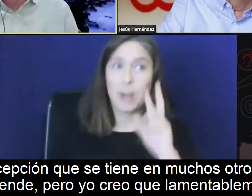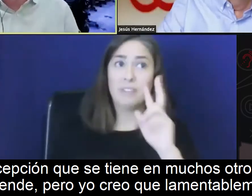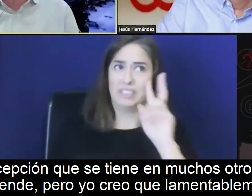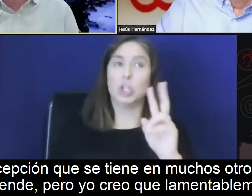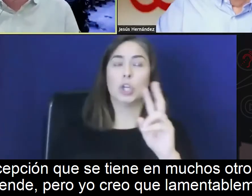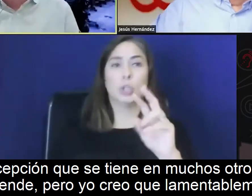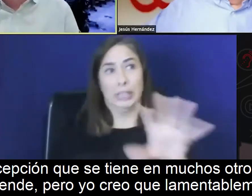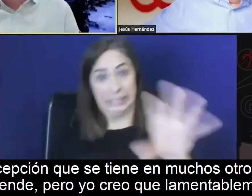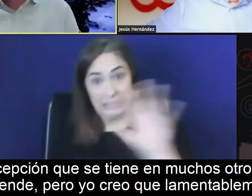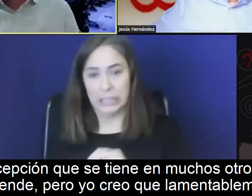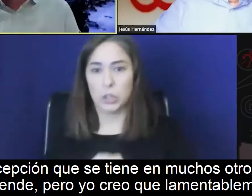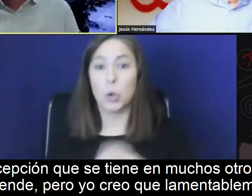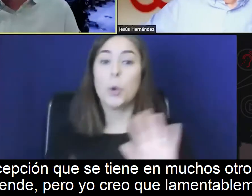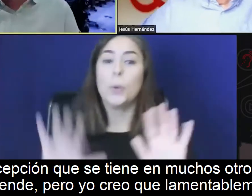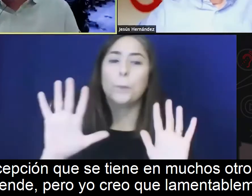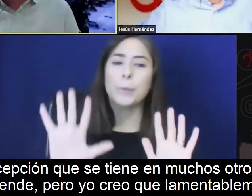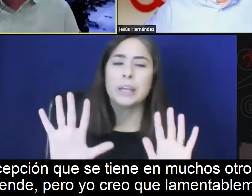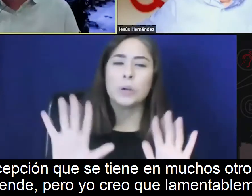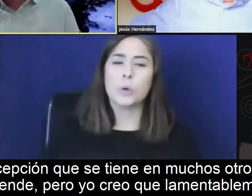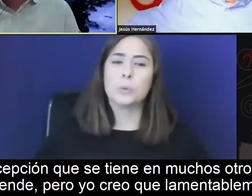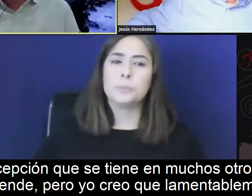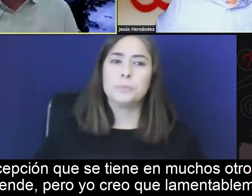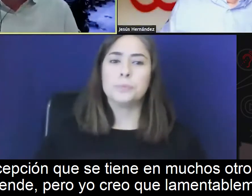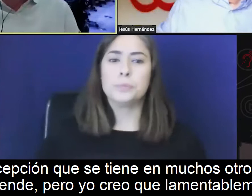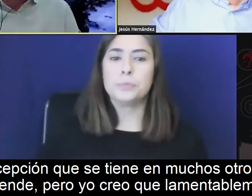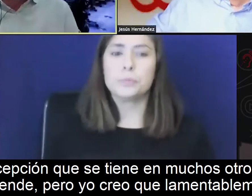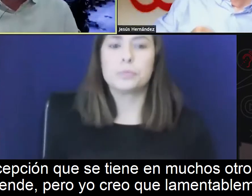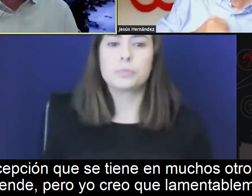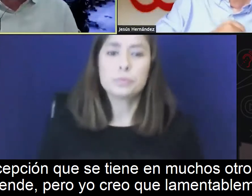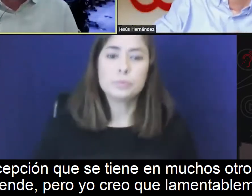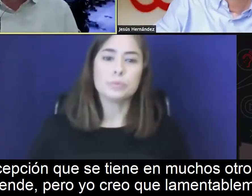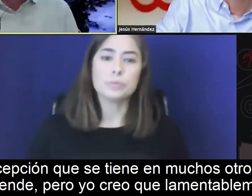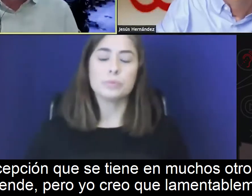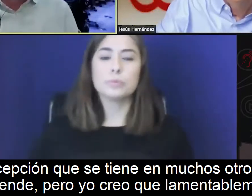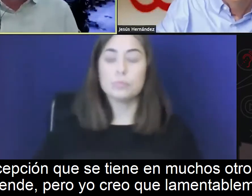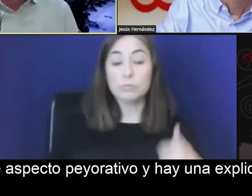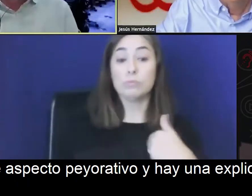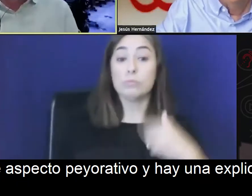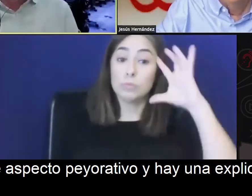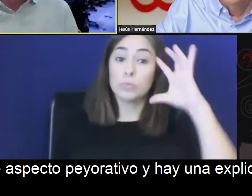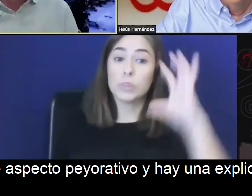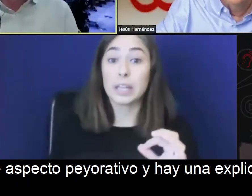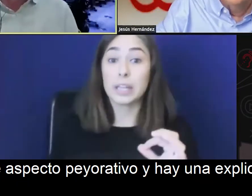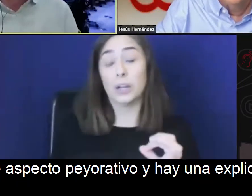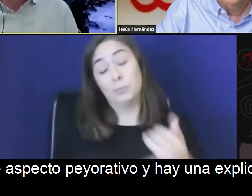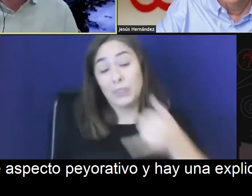pero eh, yo creo que lamentablemente tiene este aspecto